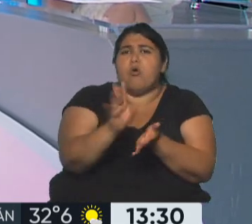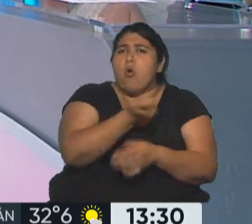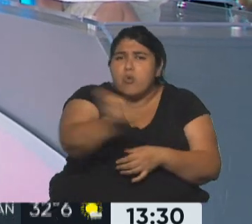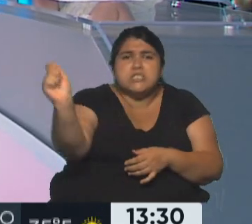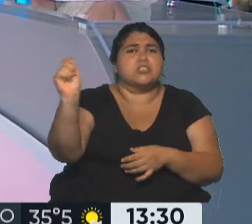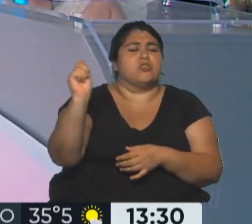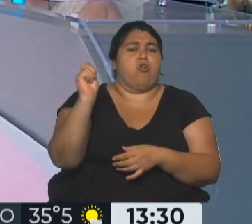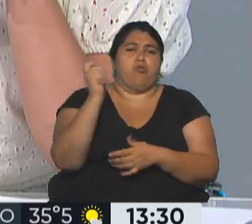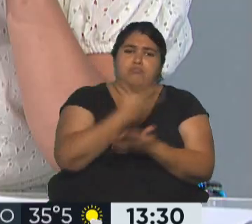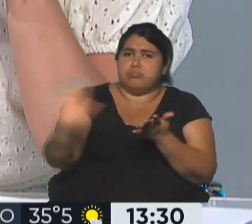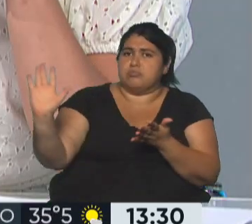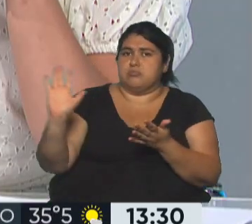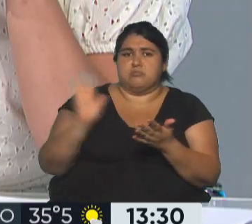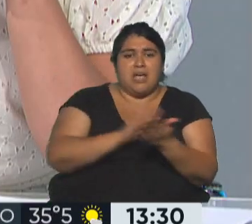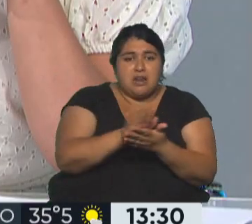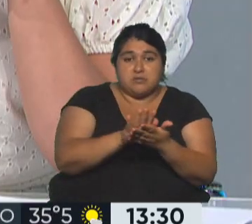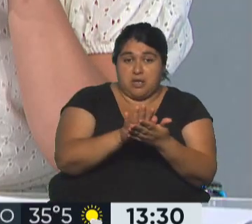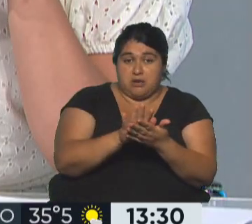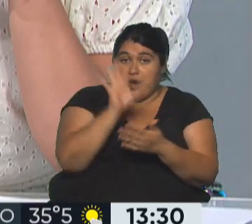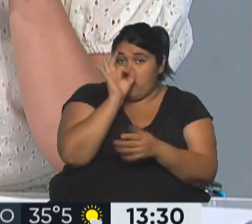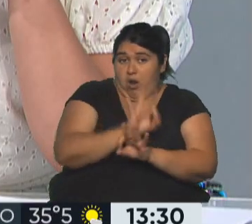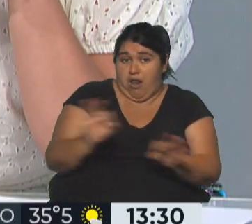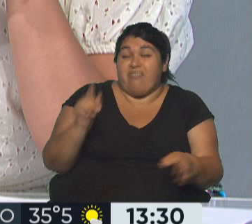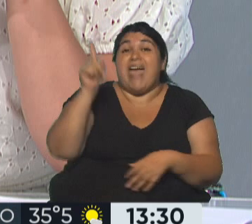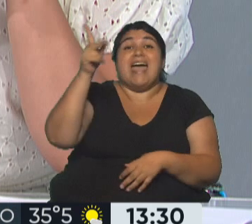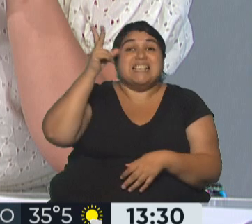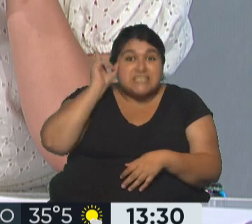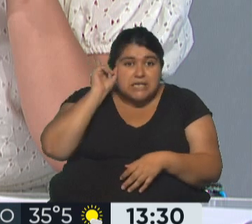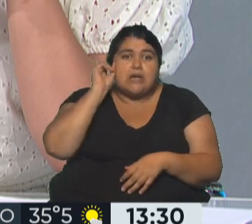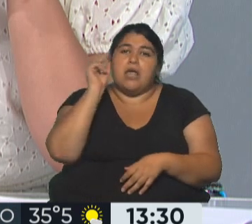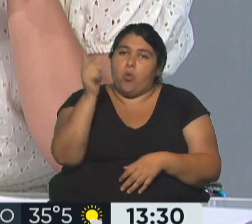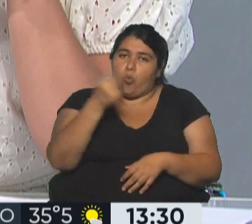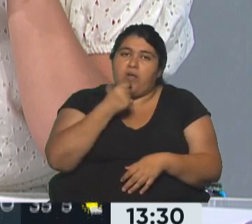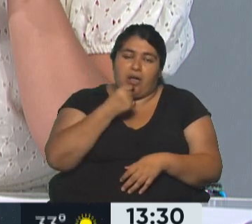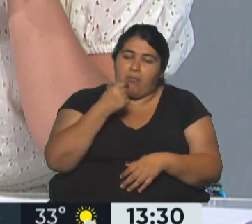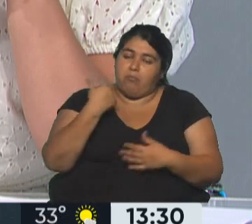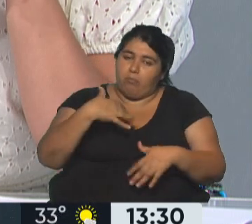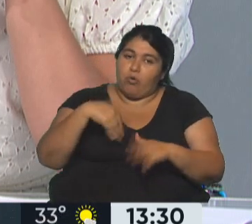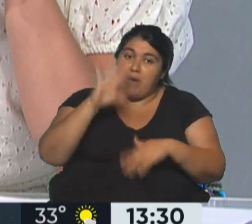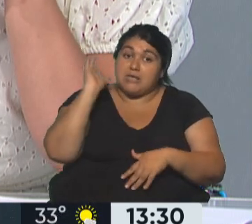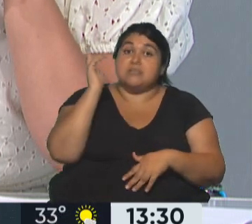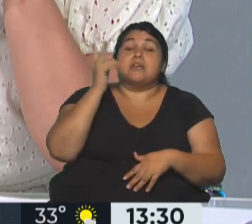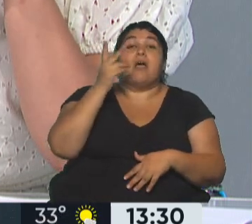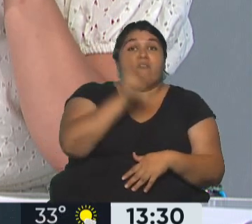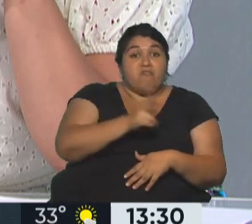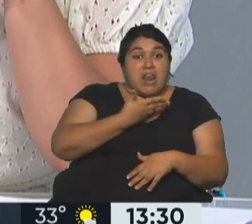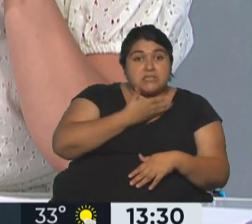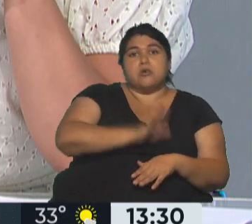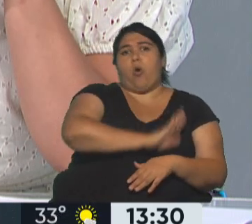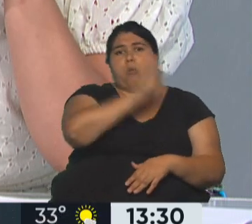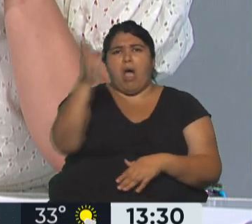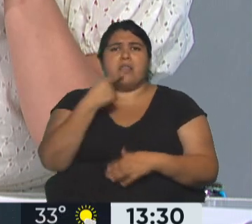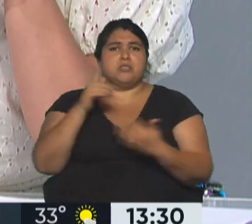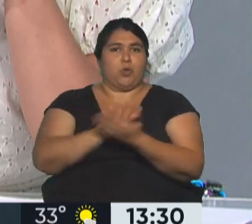juicio y reparen. No lo hicieron. Chile es un ejemplo clarísimo de eso, que cuando Francisco va a Chile, le dicen que está